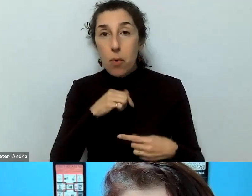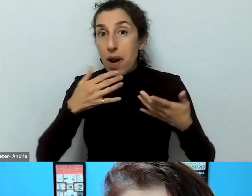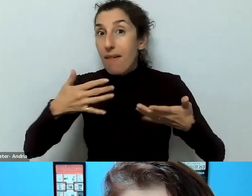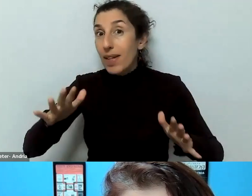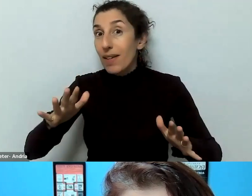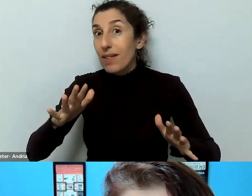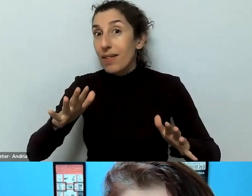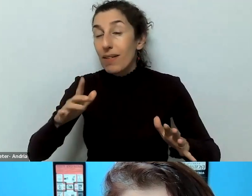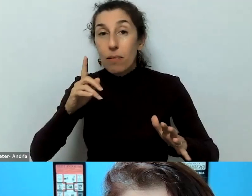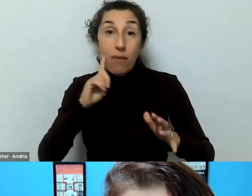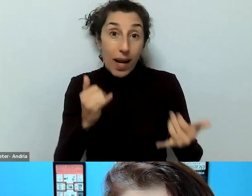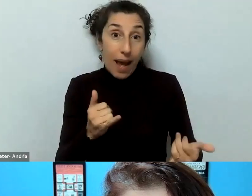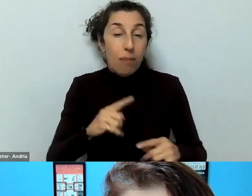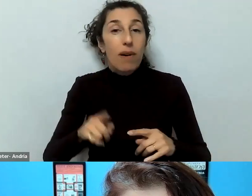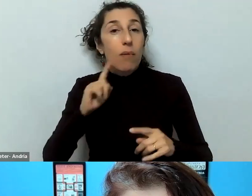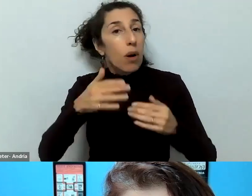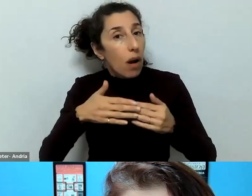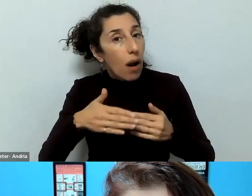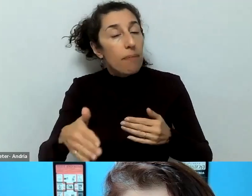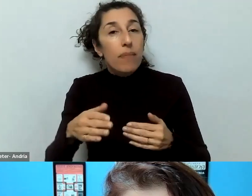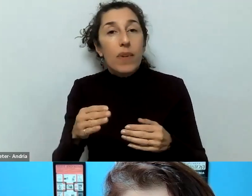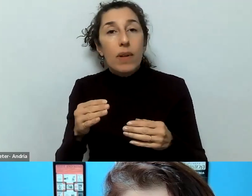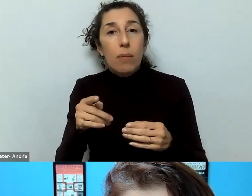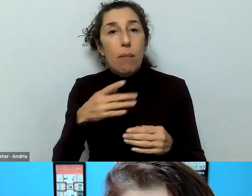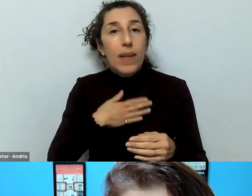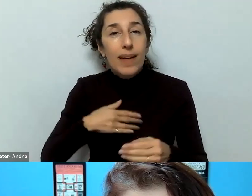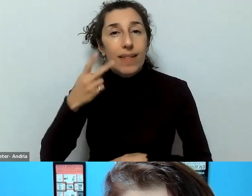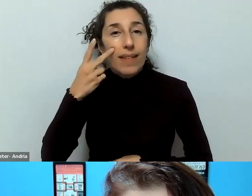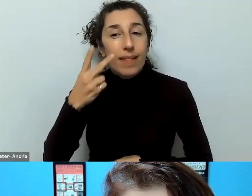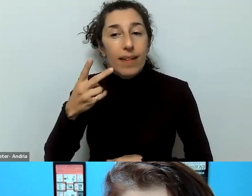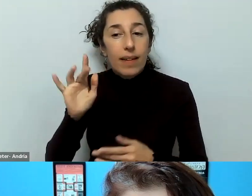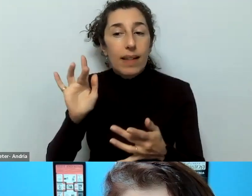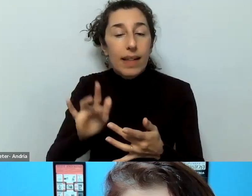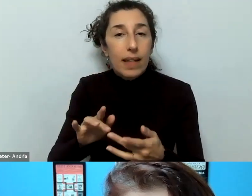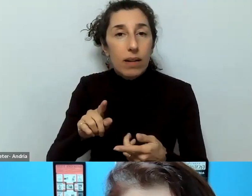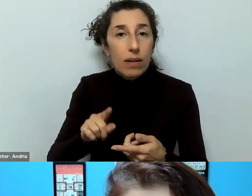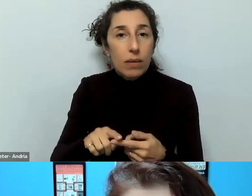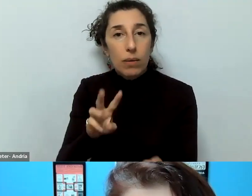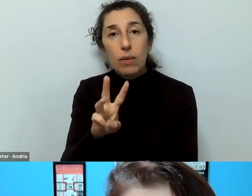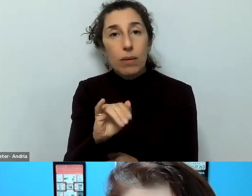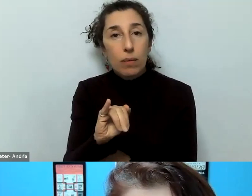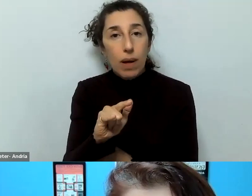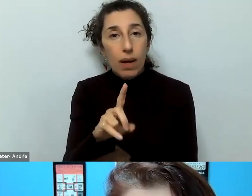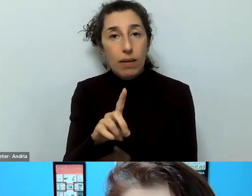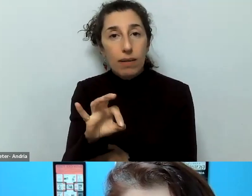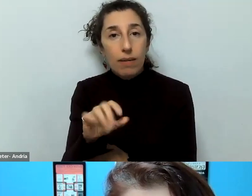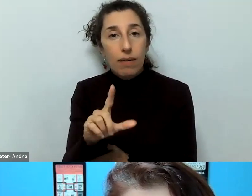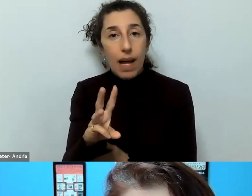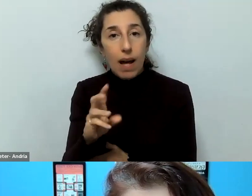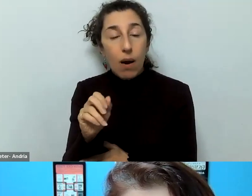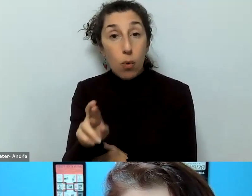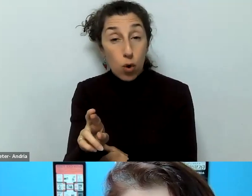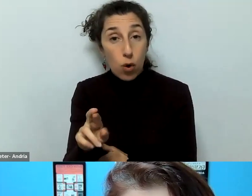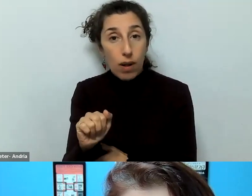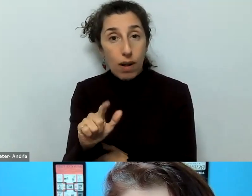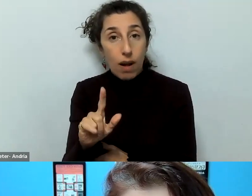continuaremos hablando de estos recursos y también compartiéndolos. Vamos a poner el enlace de